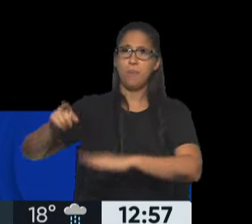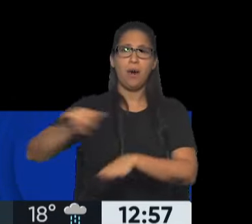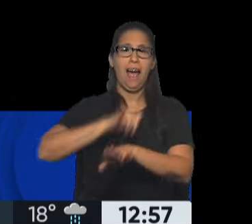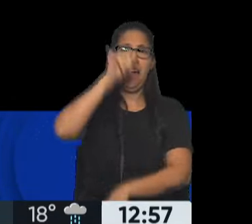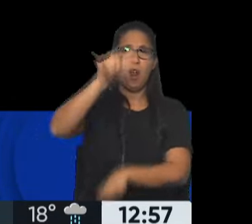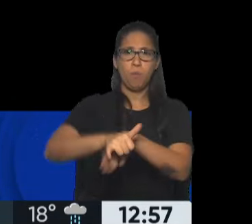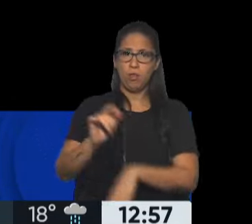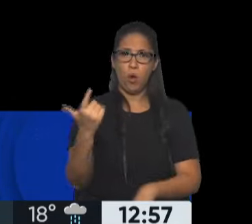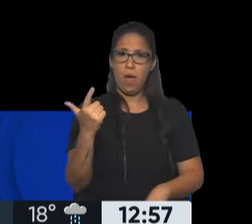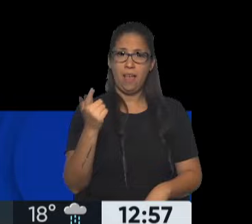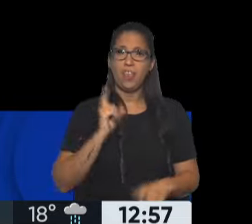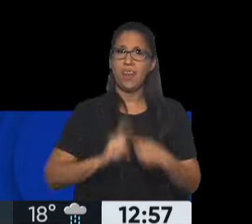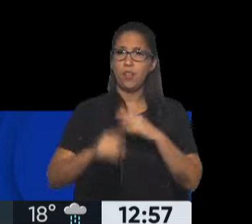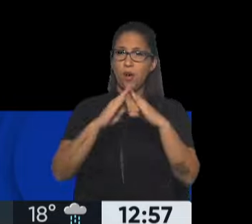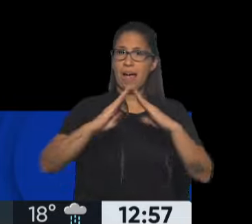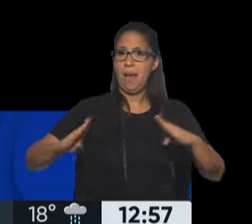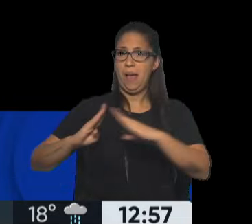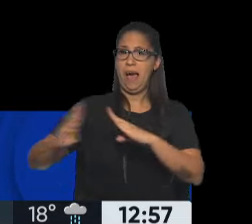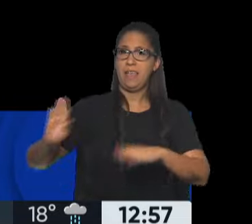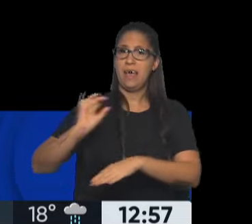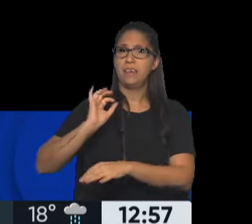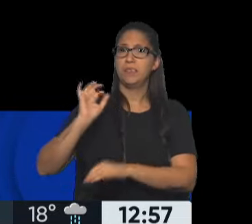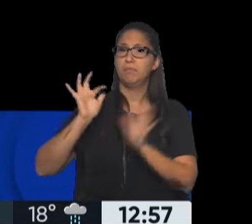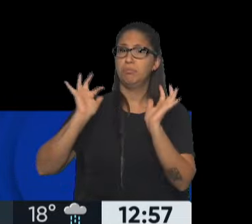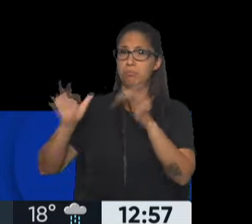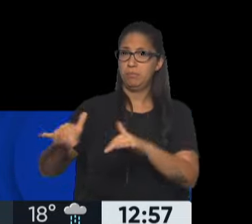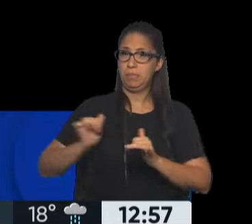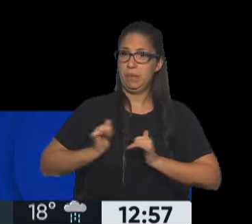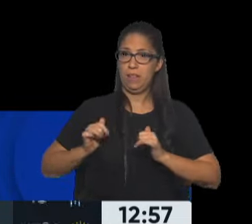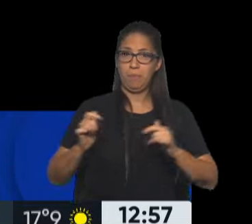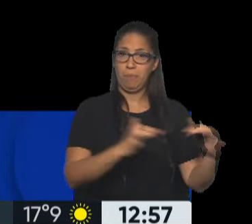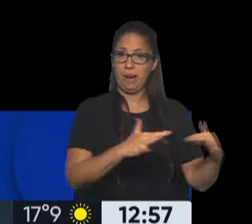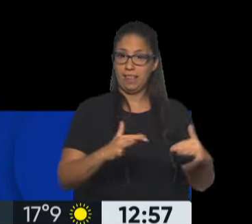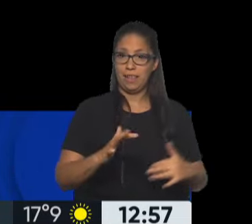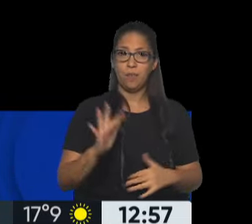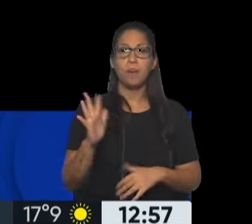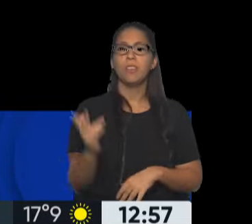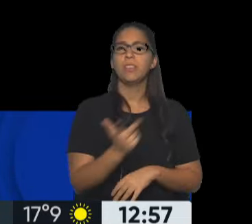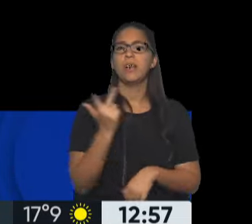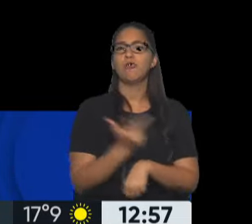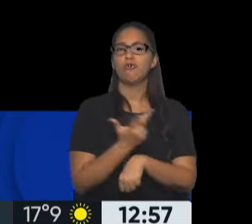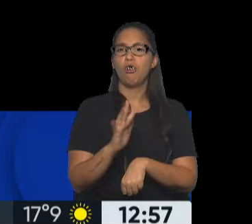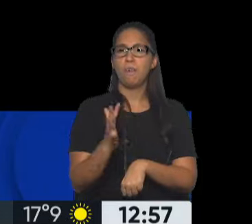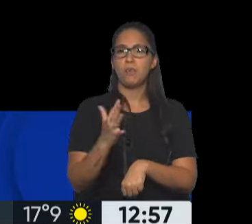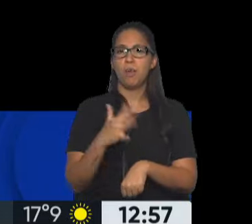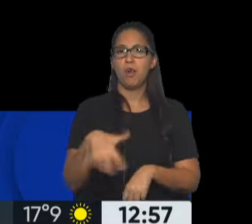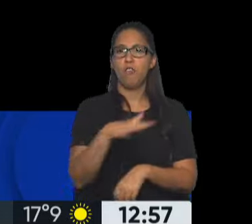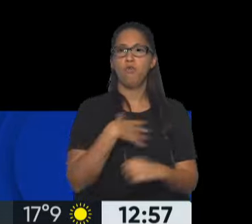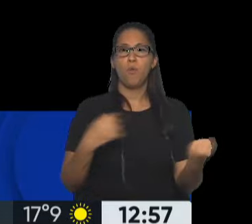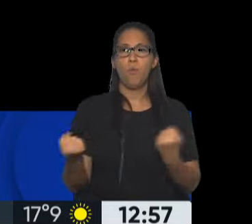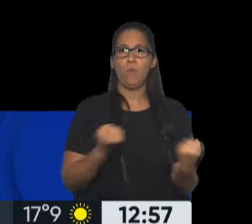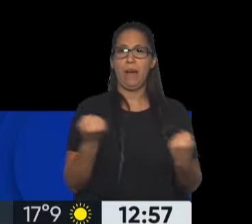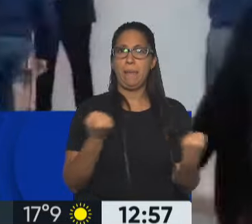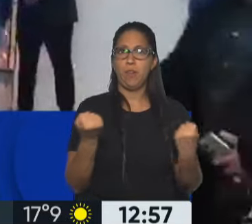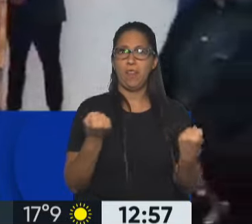nada. Bueno. Van a parar en unas cabañas a la espera del partido, pero mientras tanto tienen que hacer 3 horas en estas 4x4. Recordemos